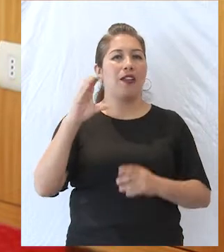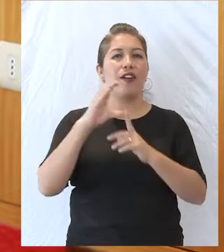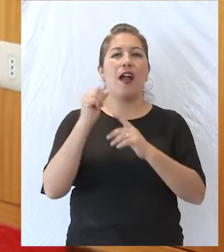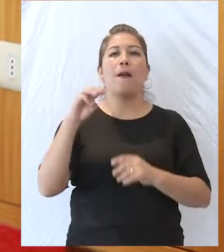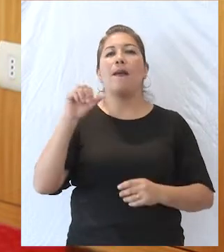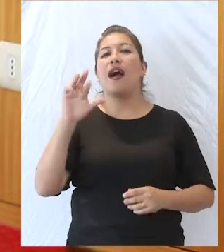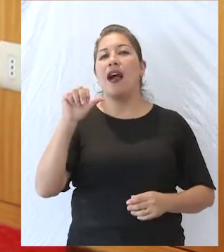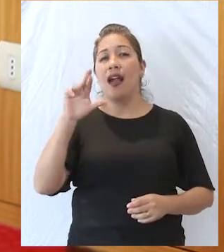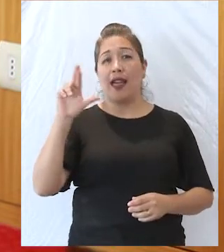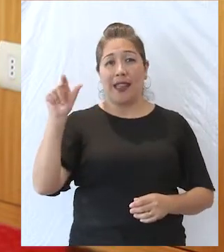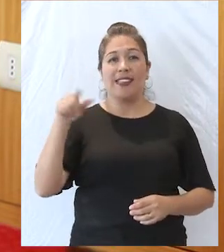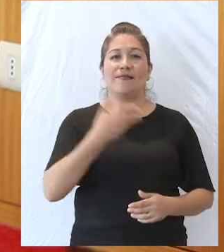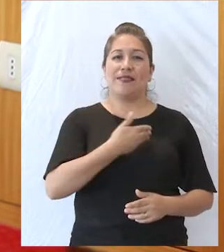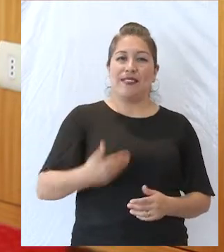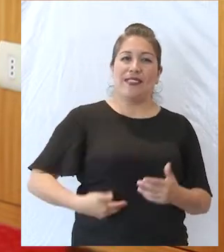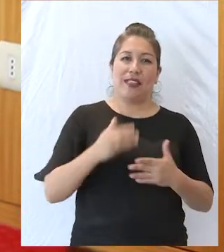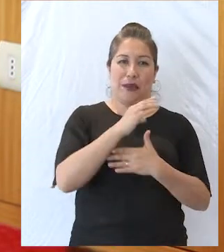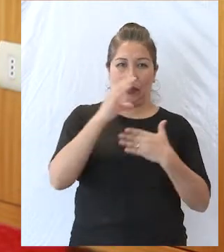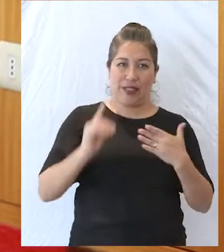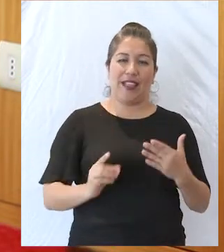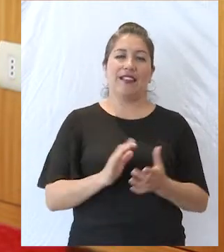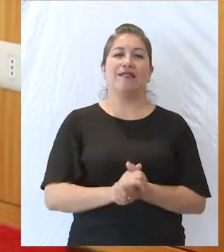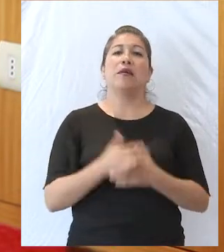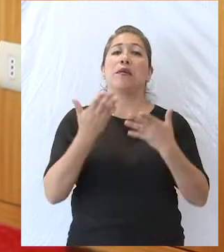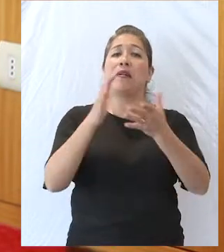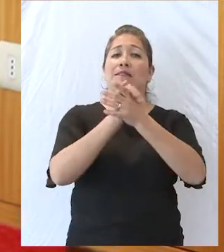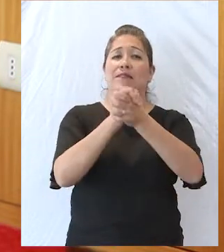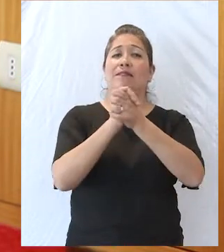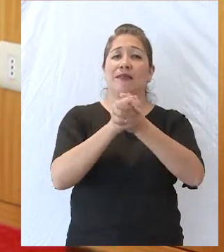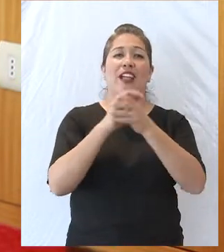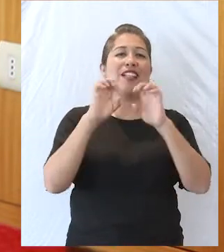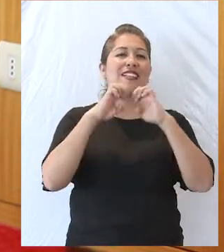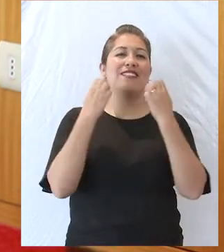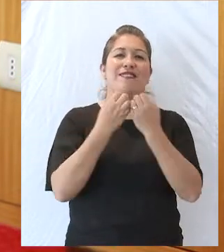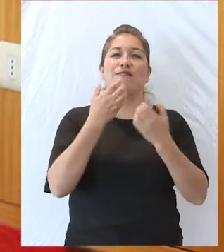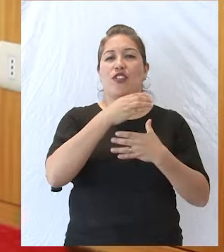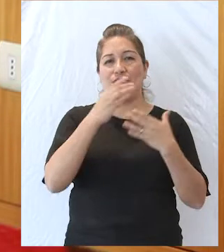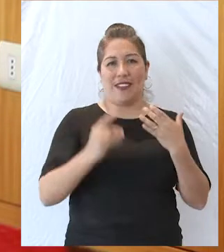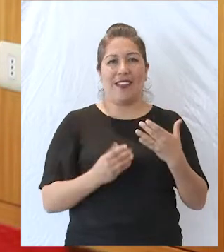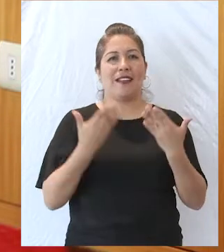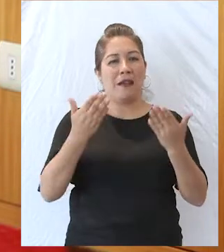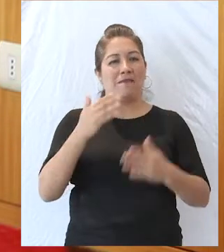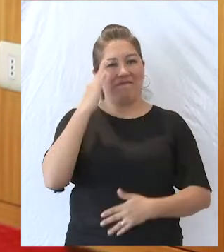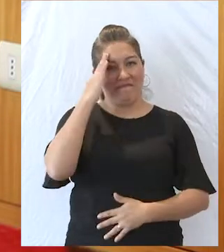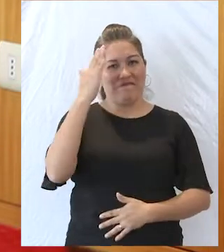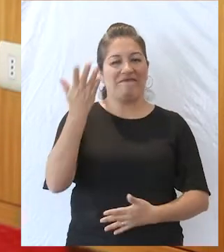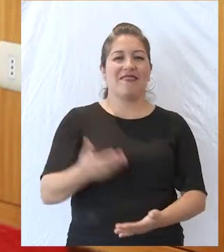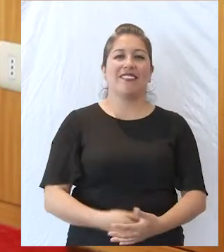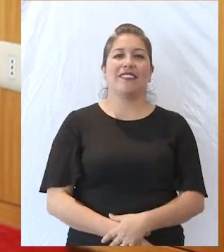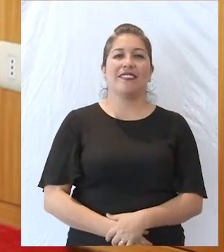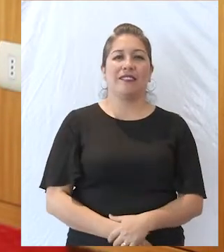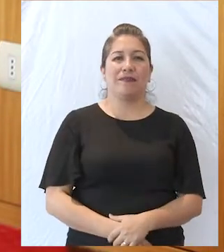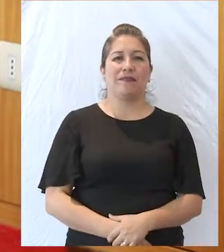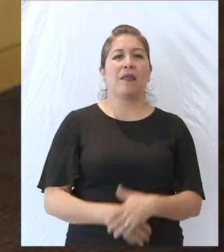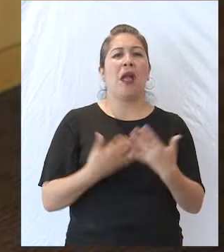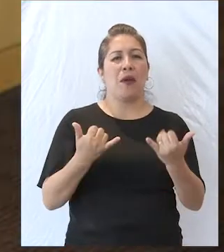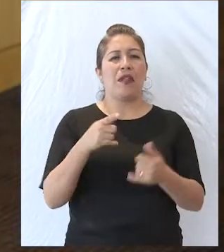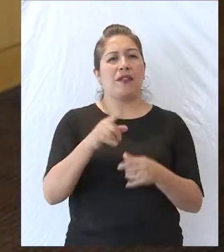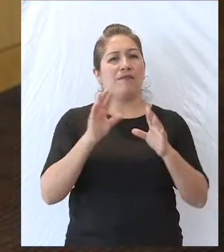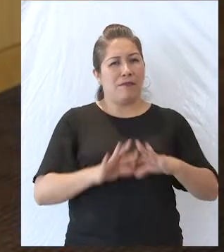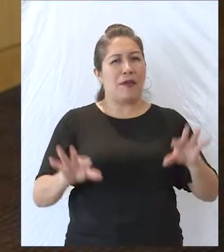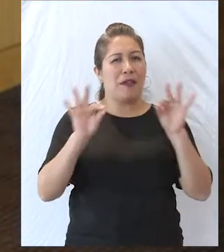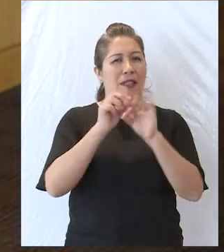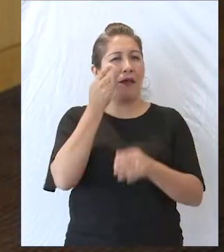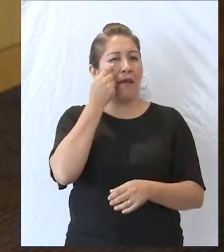amigo Marco Gamarra La Barrera, presidente de CONADIS, y un saludo a todo el equipo de CONADIS y a la orden.